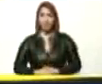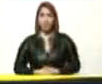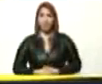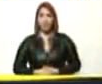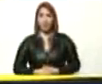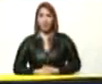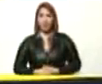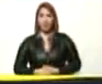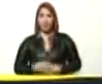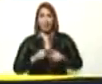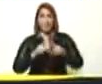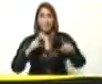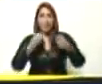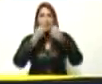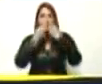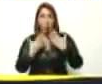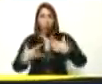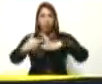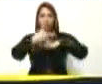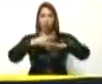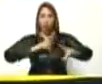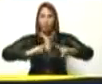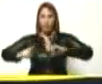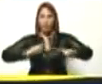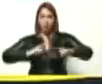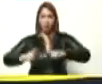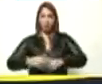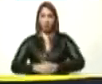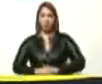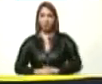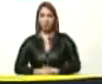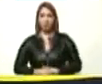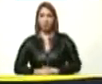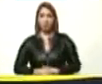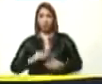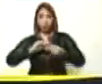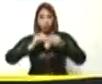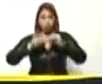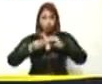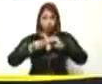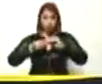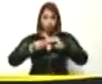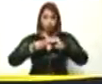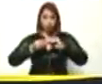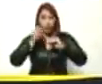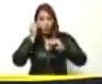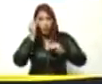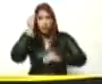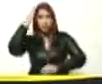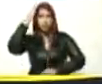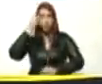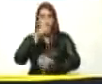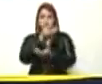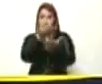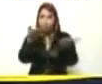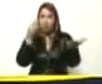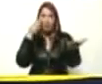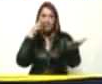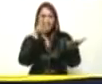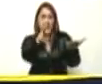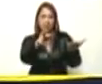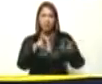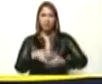para el buen gobierno, a través, de la capacidad, ustedes, para ver,